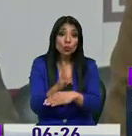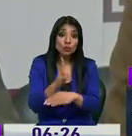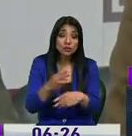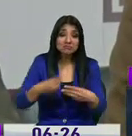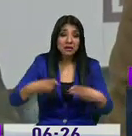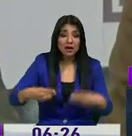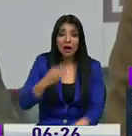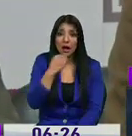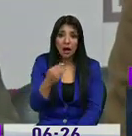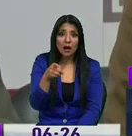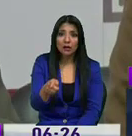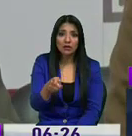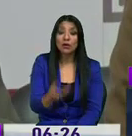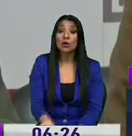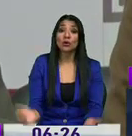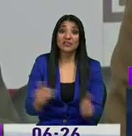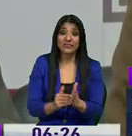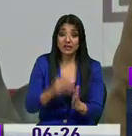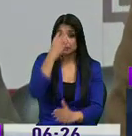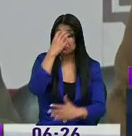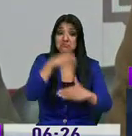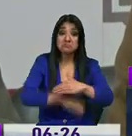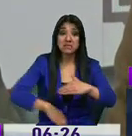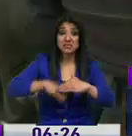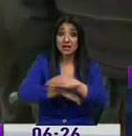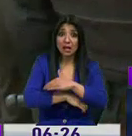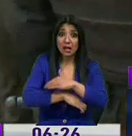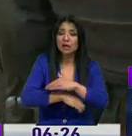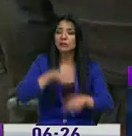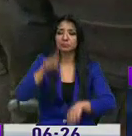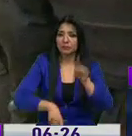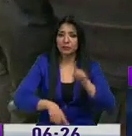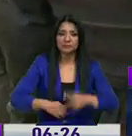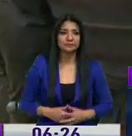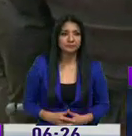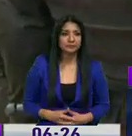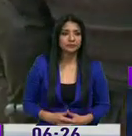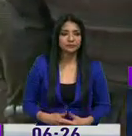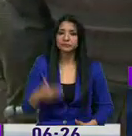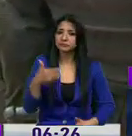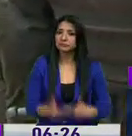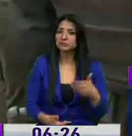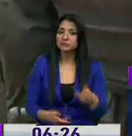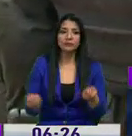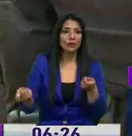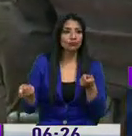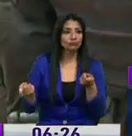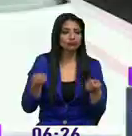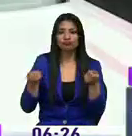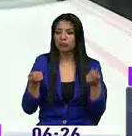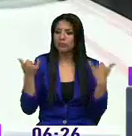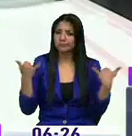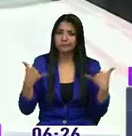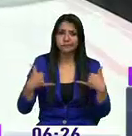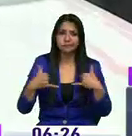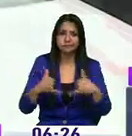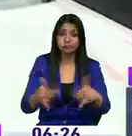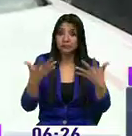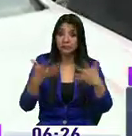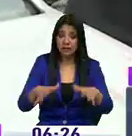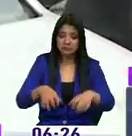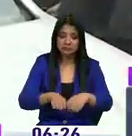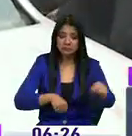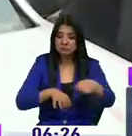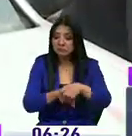estos actos de minería ilegal estos ilícitos con el pasar de las horas los controles fueron más rigurosos luego de revisar las maletas